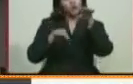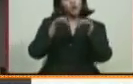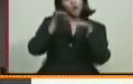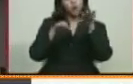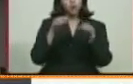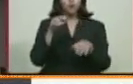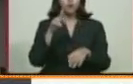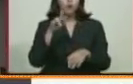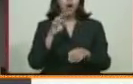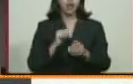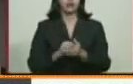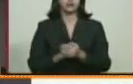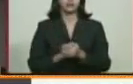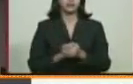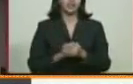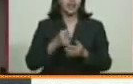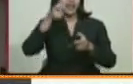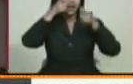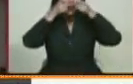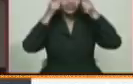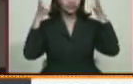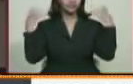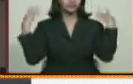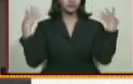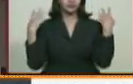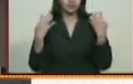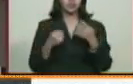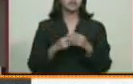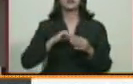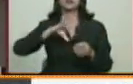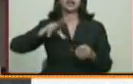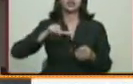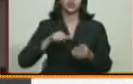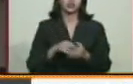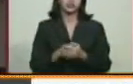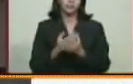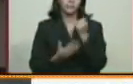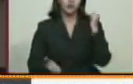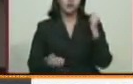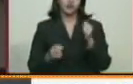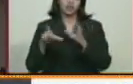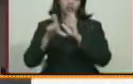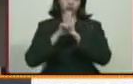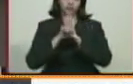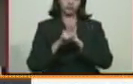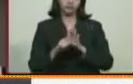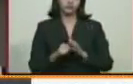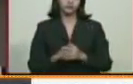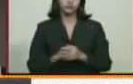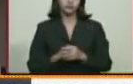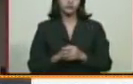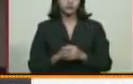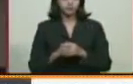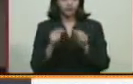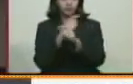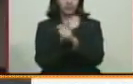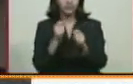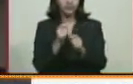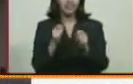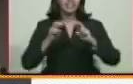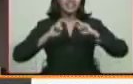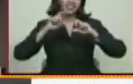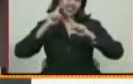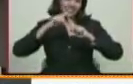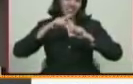repito, innombrable, corrupta, a la de este González González, prófugo de la justicia. En ese tipo de declaraciones... Entonces, yo para terminarte, este tipo de